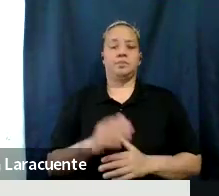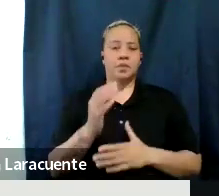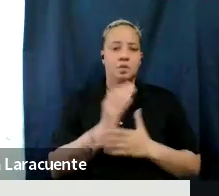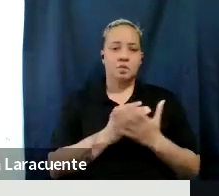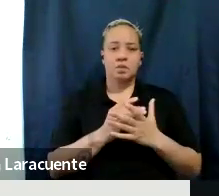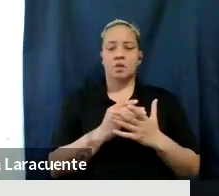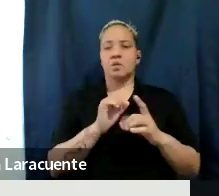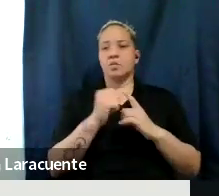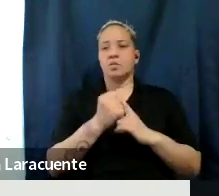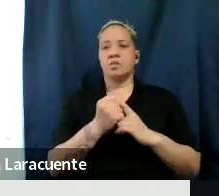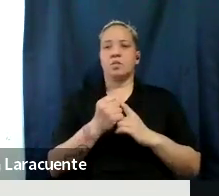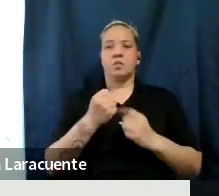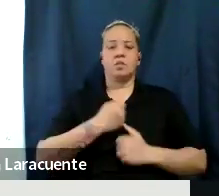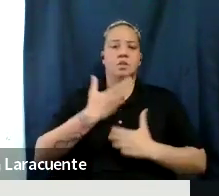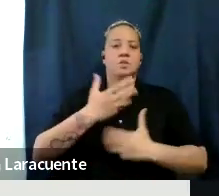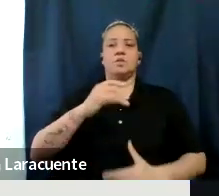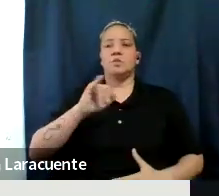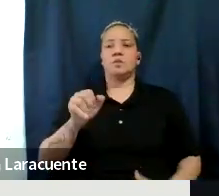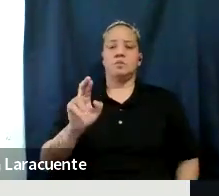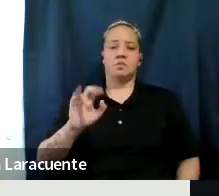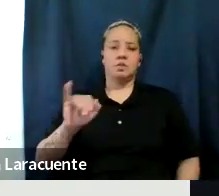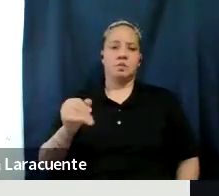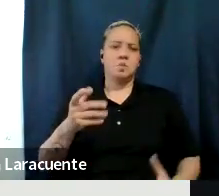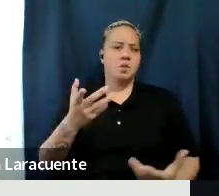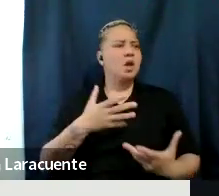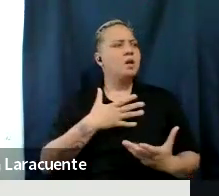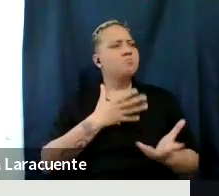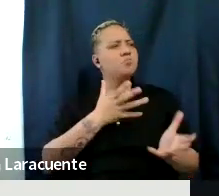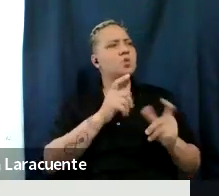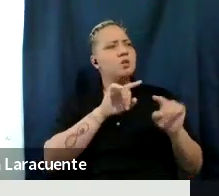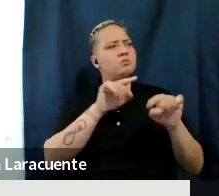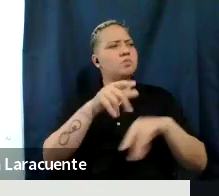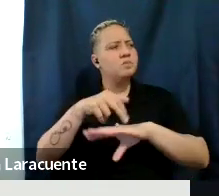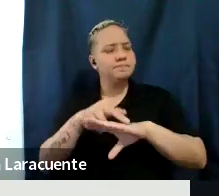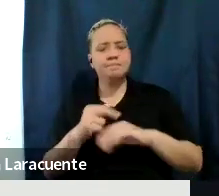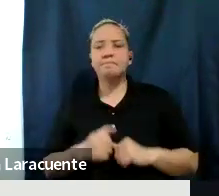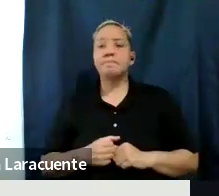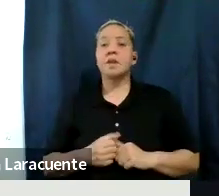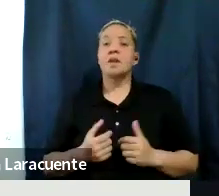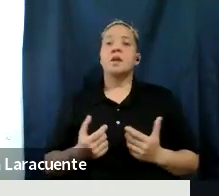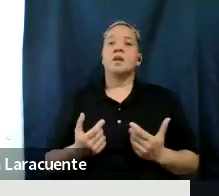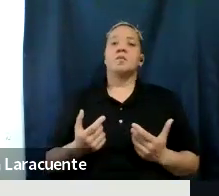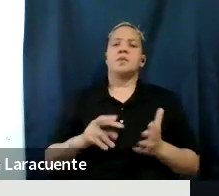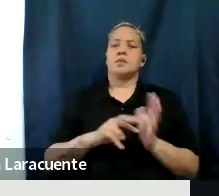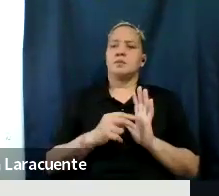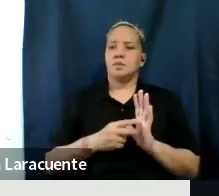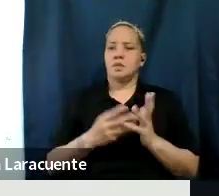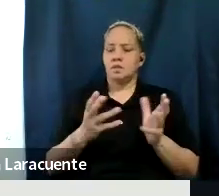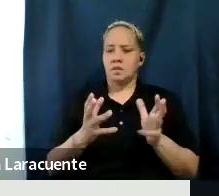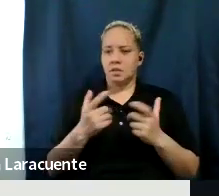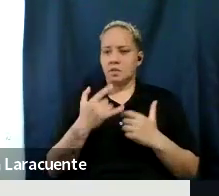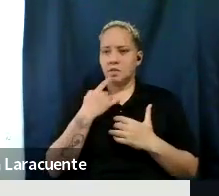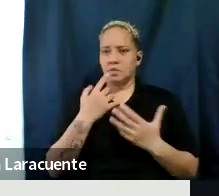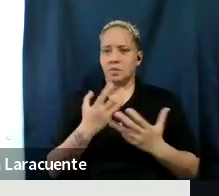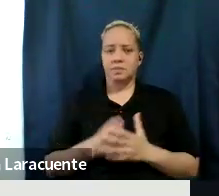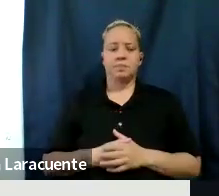Ramón Jiménez su deseo de hacer una visita a la isla. Por tanto, con todo esto quiero decir